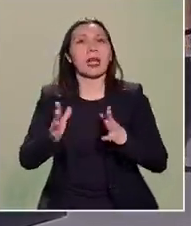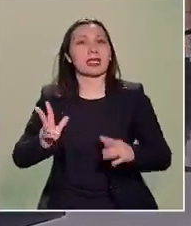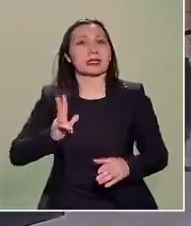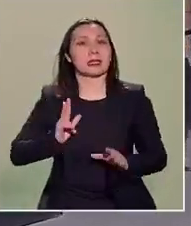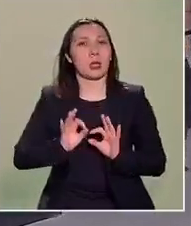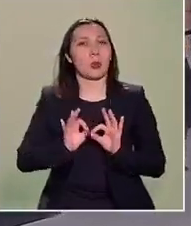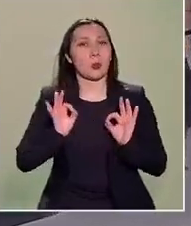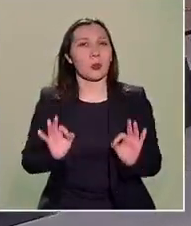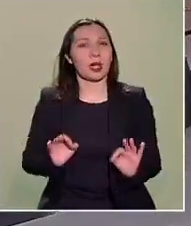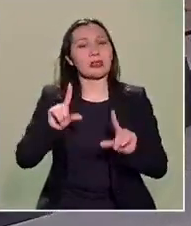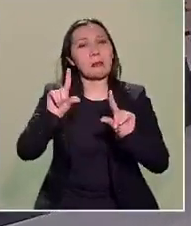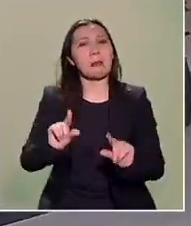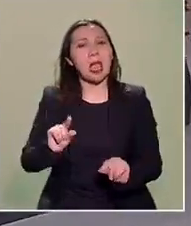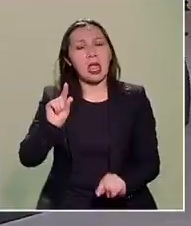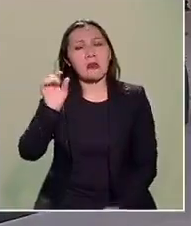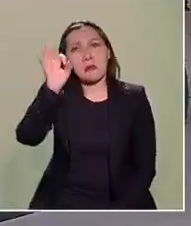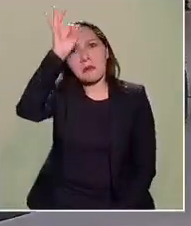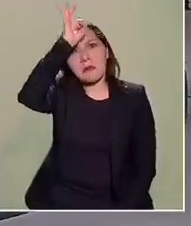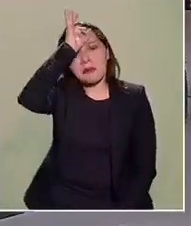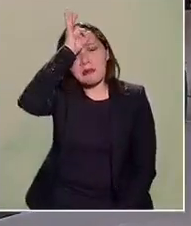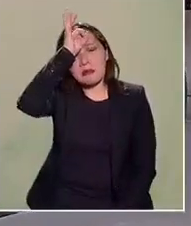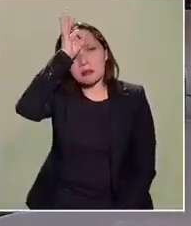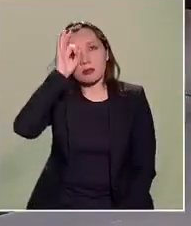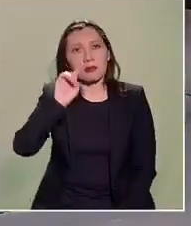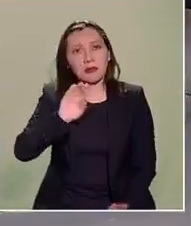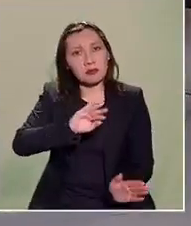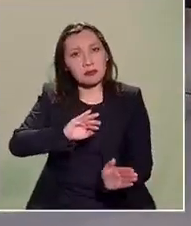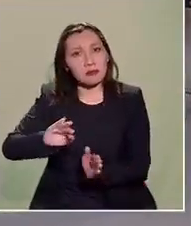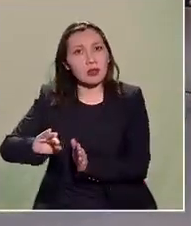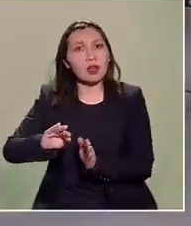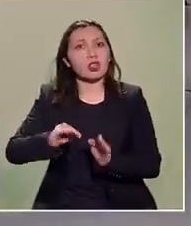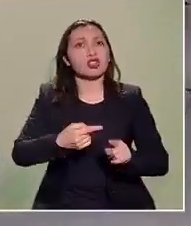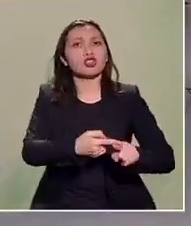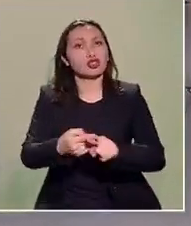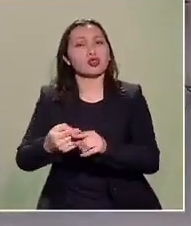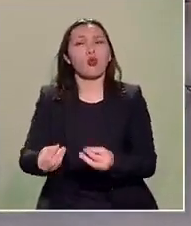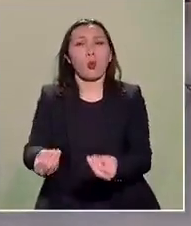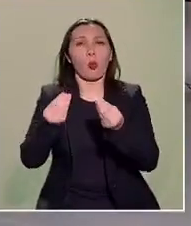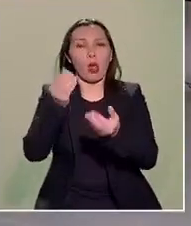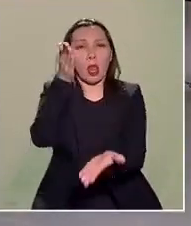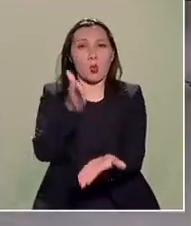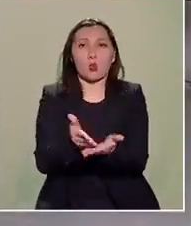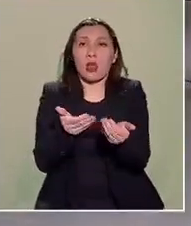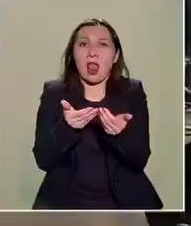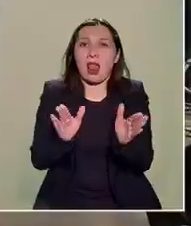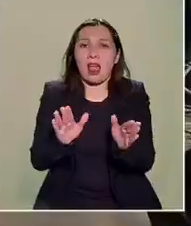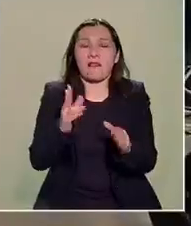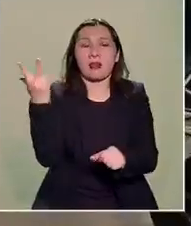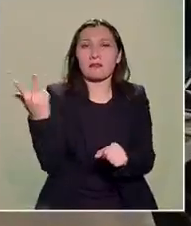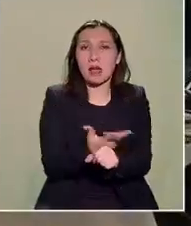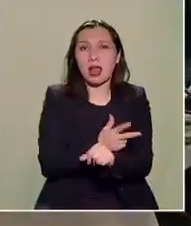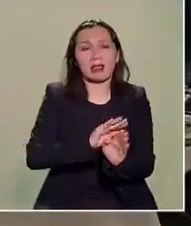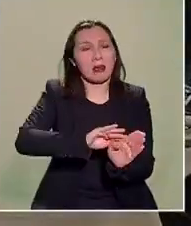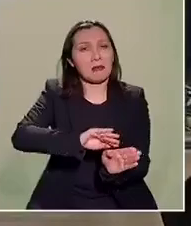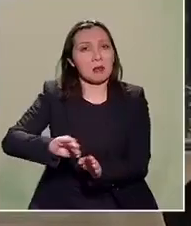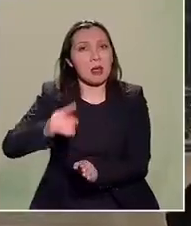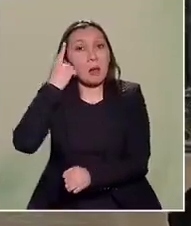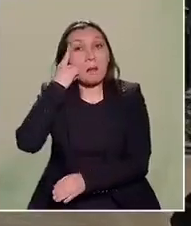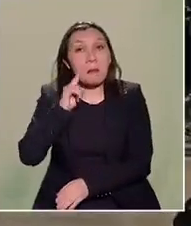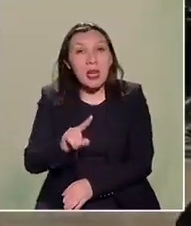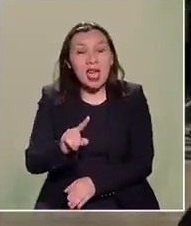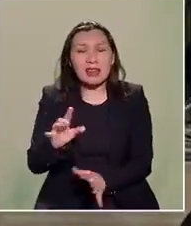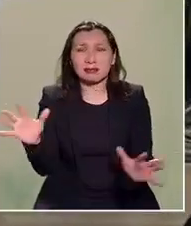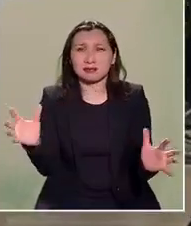y menos ignorante sería una sociedad más buena justa libre de maldad pero los